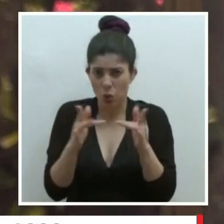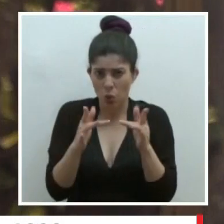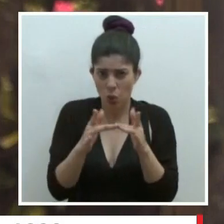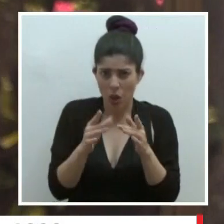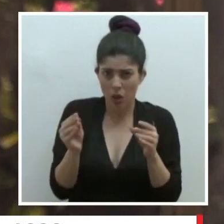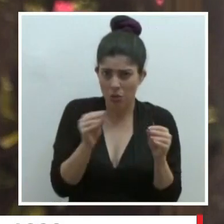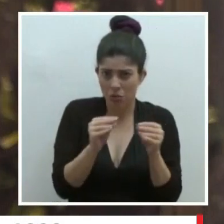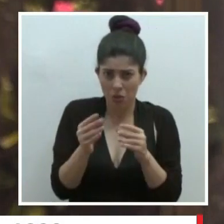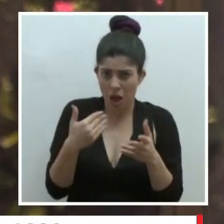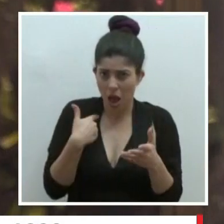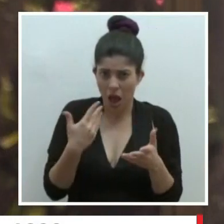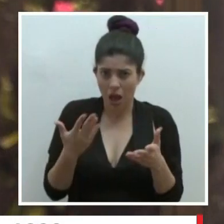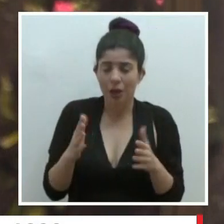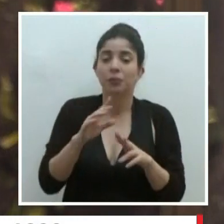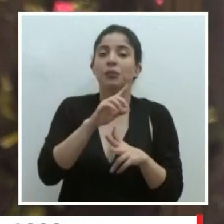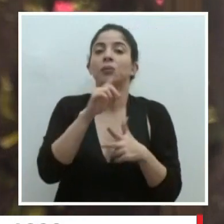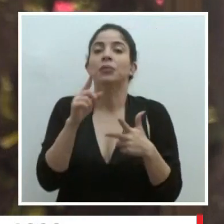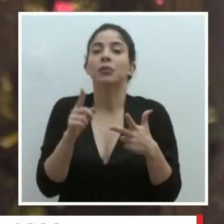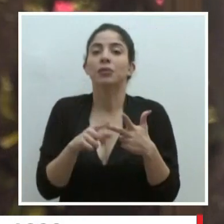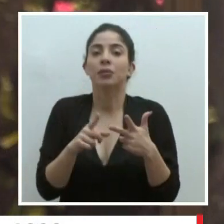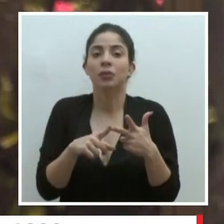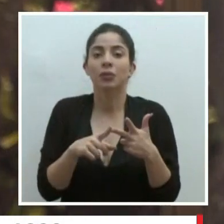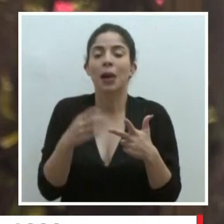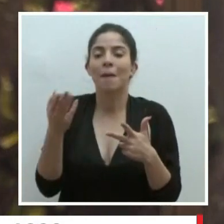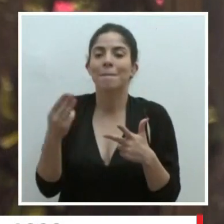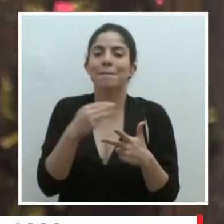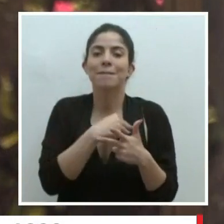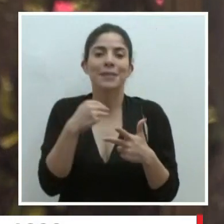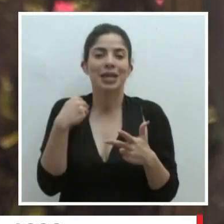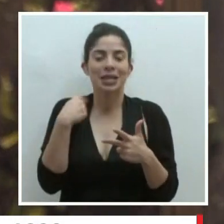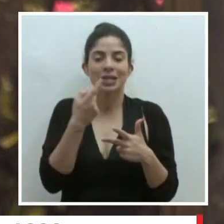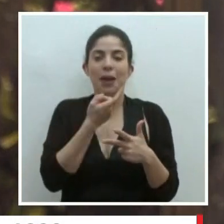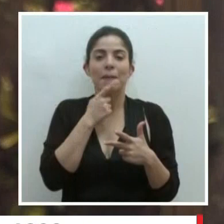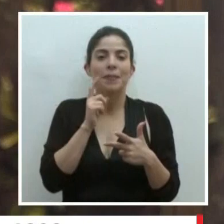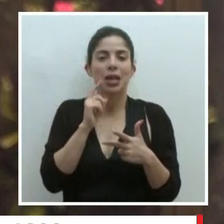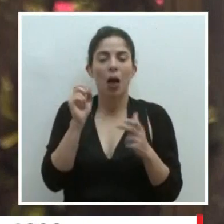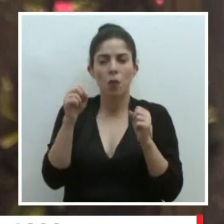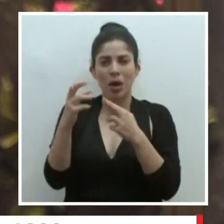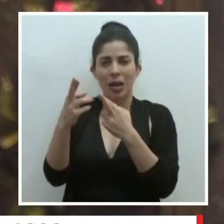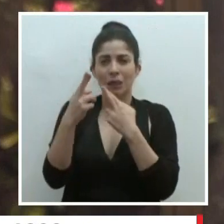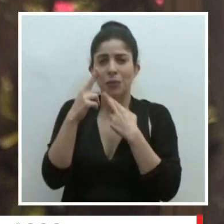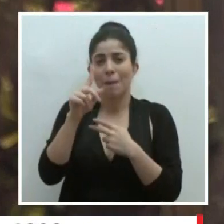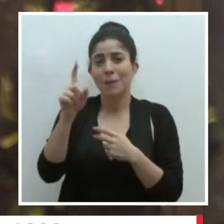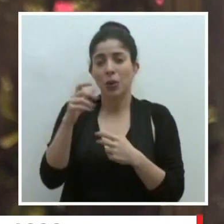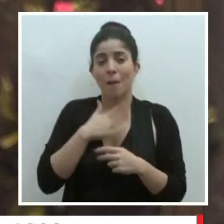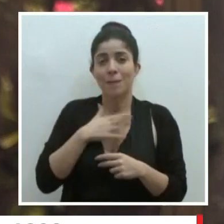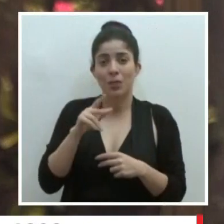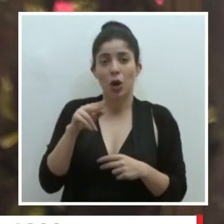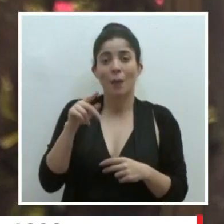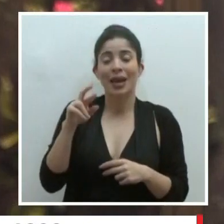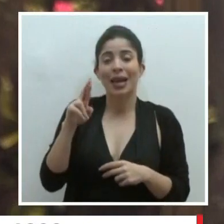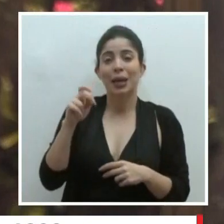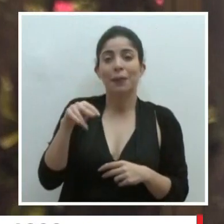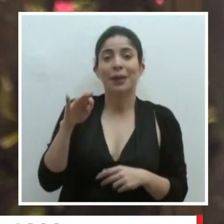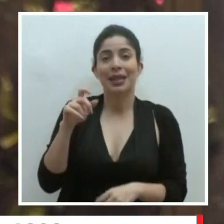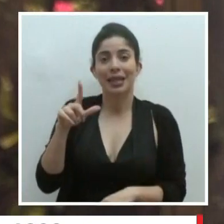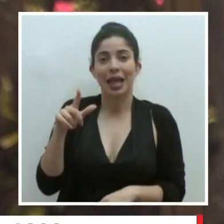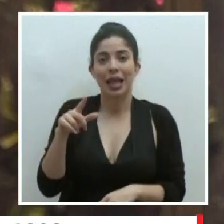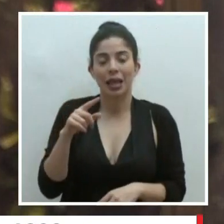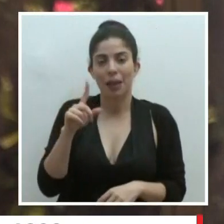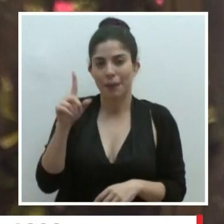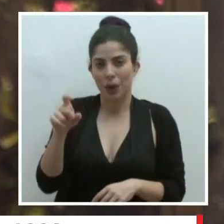la tercera pregunta para que la doctora, o más bien la ministra Garrido, nos responda a la pregunta que le hizo mi compañero de Noticias Repretel, Óscar